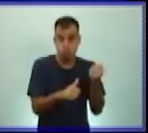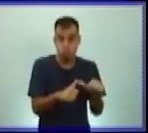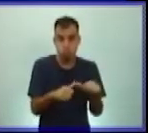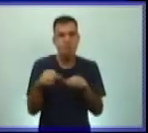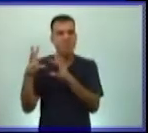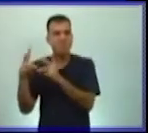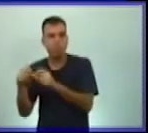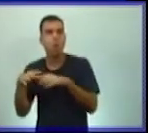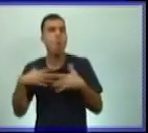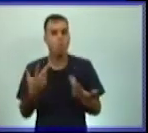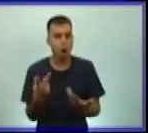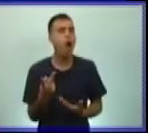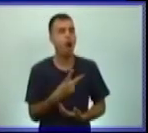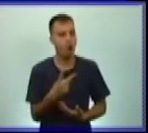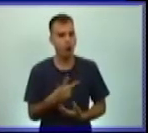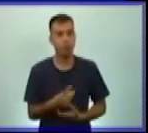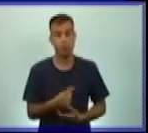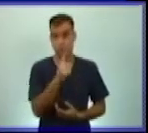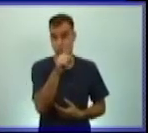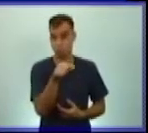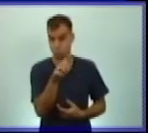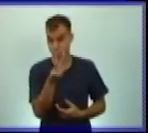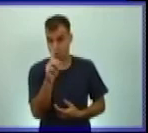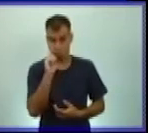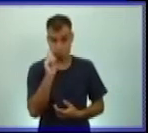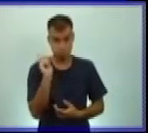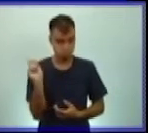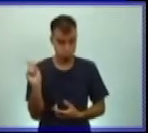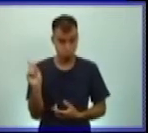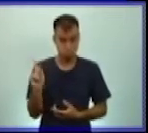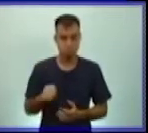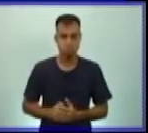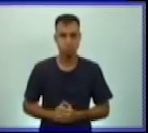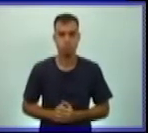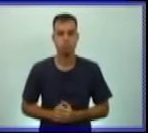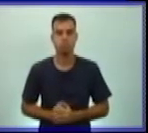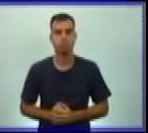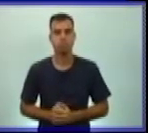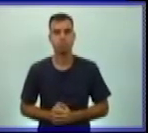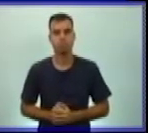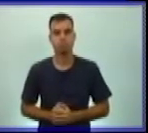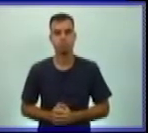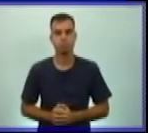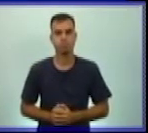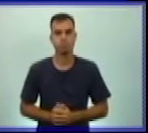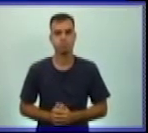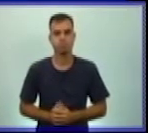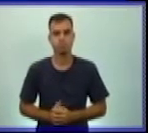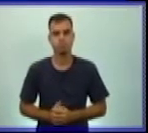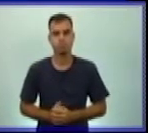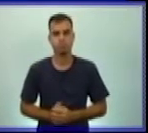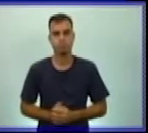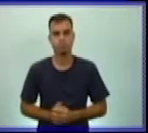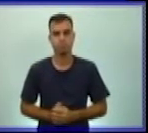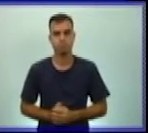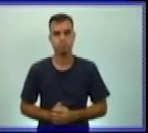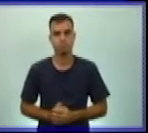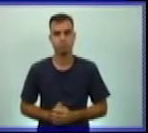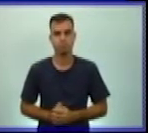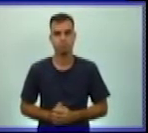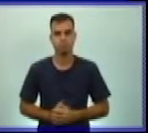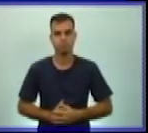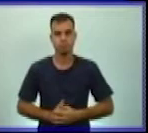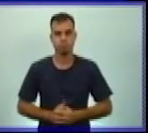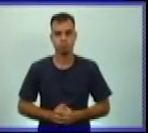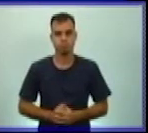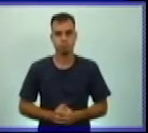productos. Y como 1.3, ustedes van a escribir las fórmulas químicas de las sustancias simples que aparecen en